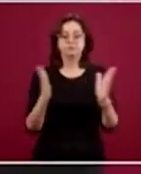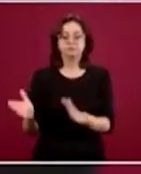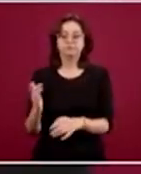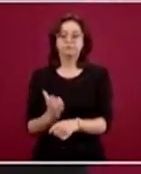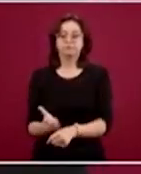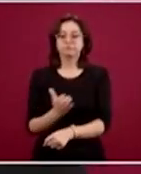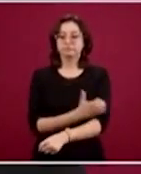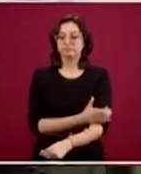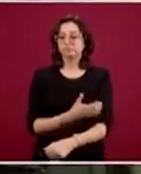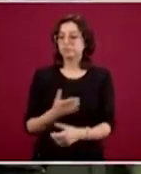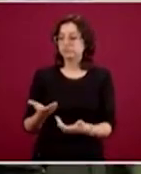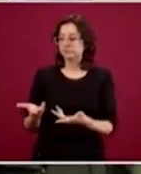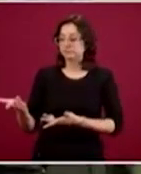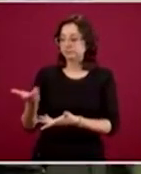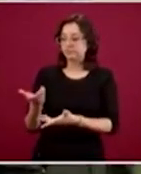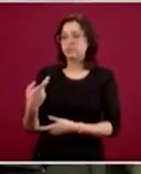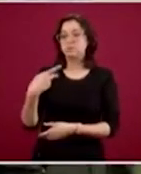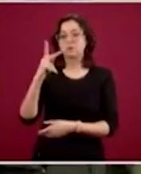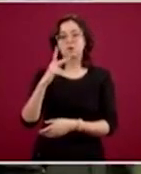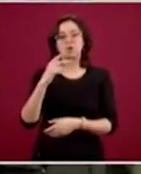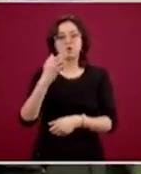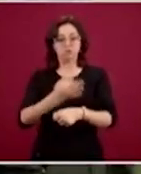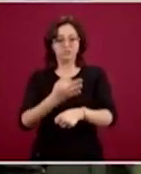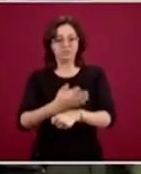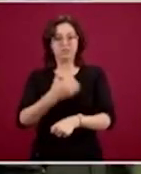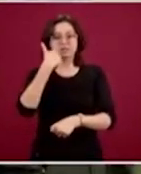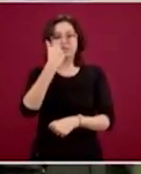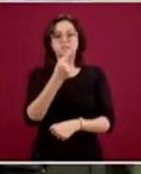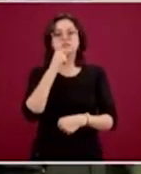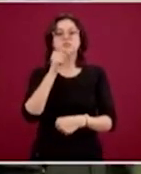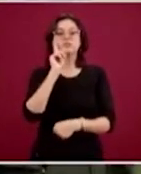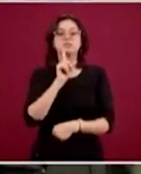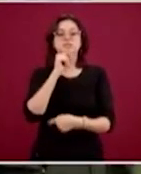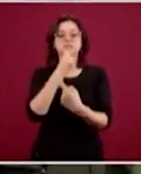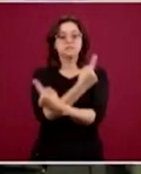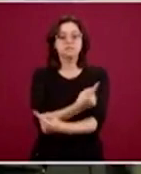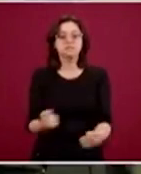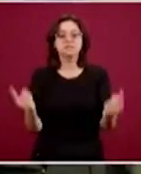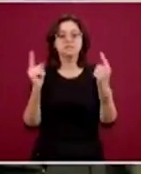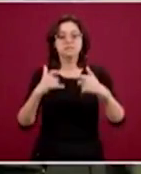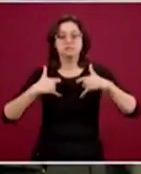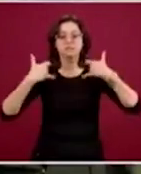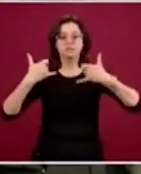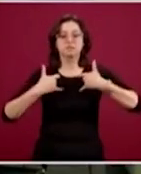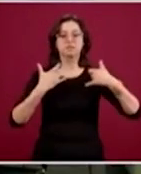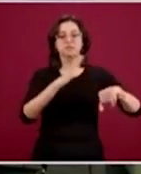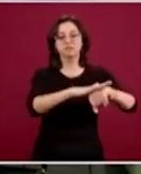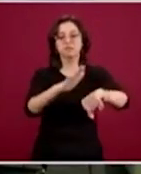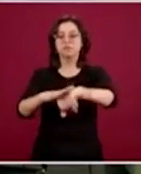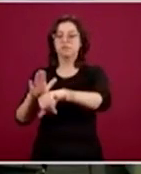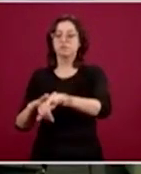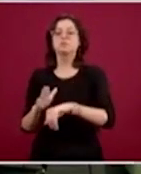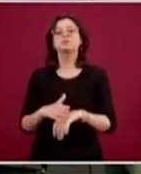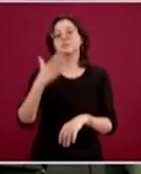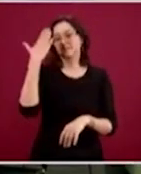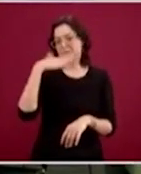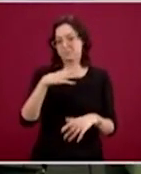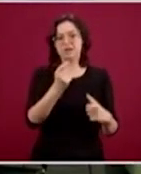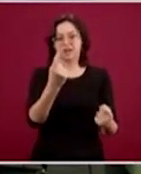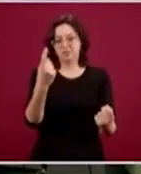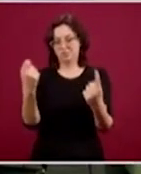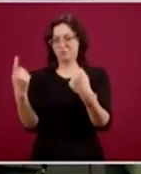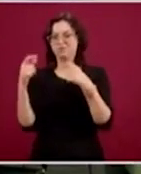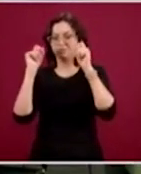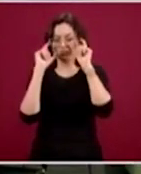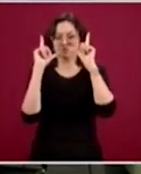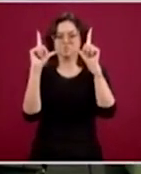Tengo un mensaje para los niños, las niñas y los adolescentes. Sabemos que a esta hora todavía hay muchos por ahí y que nos